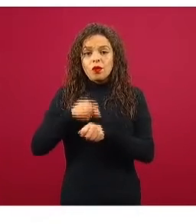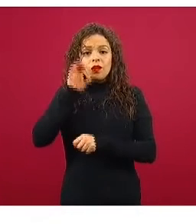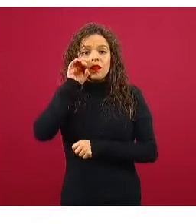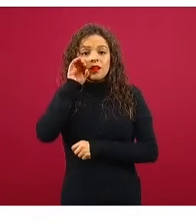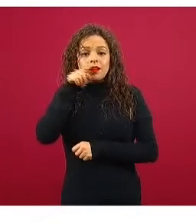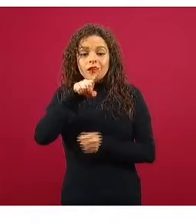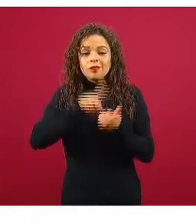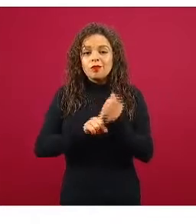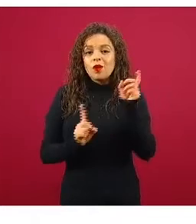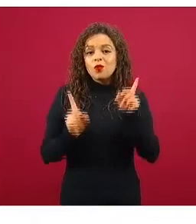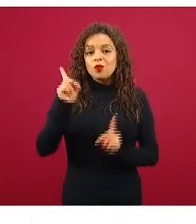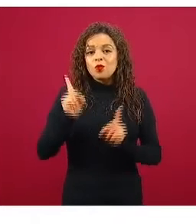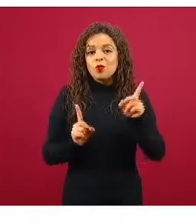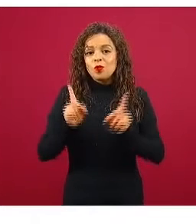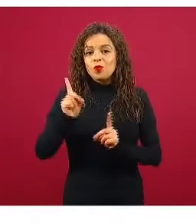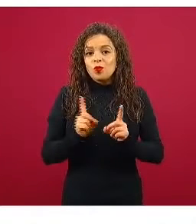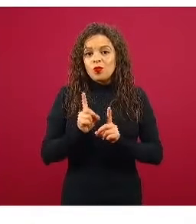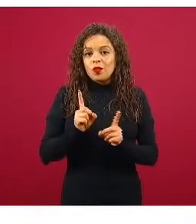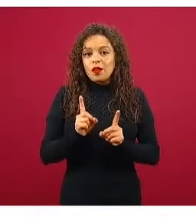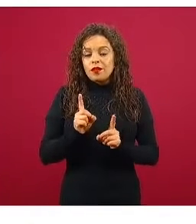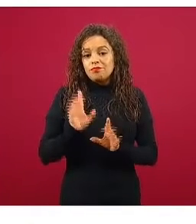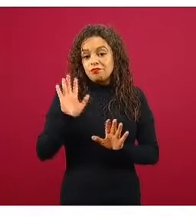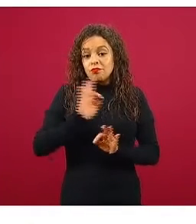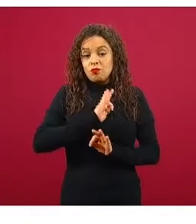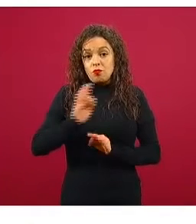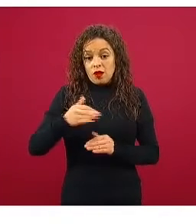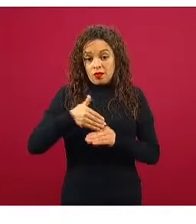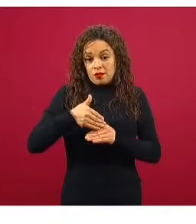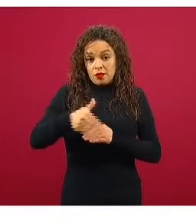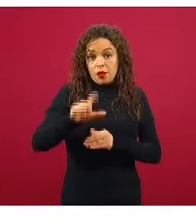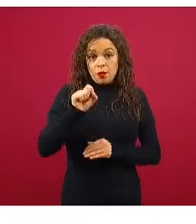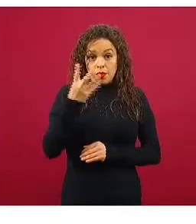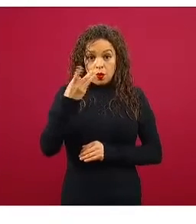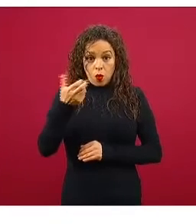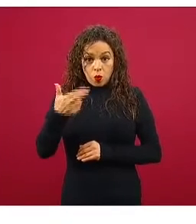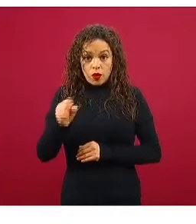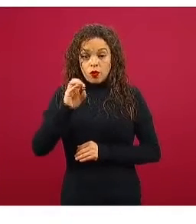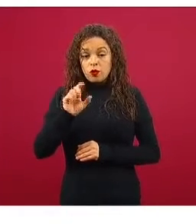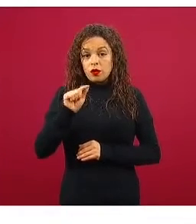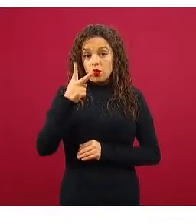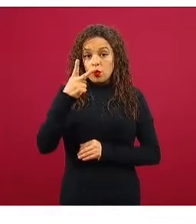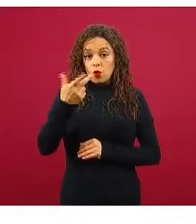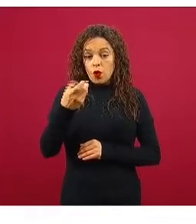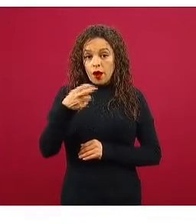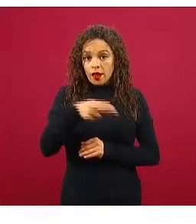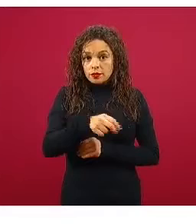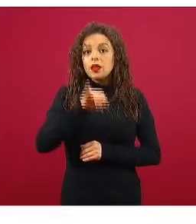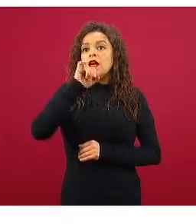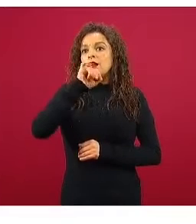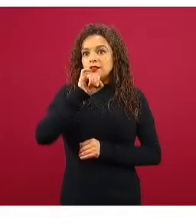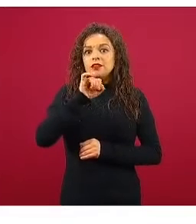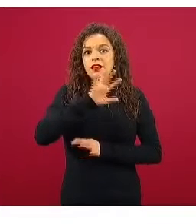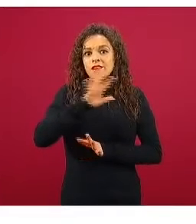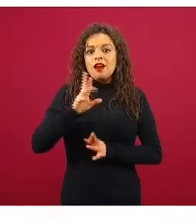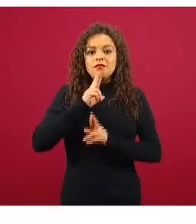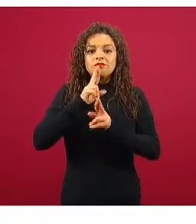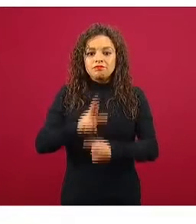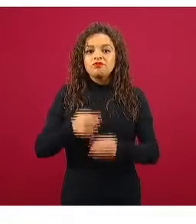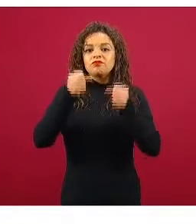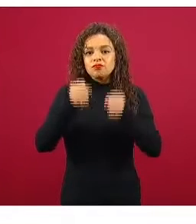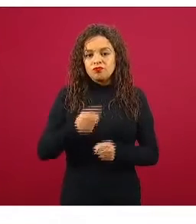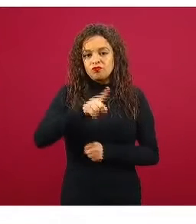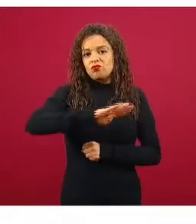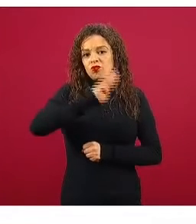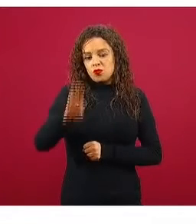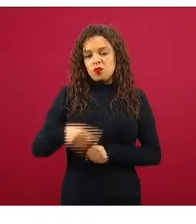sospechosas que pudieran en las siguientes 24 o 72 horas confirmarse. En la siguiente diapositiva